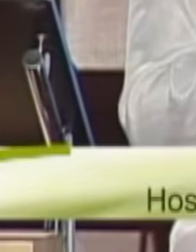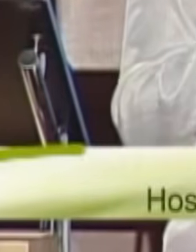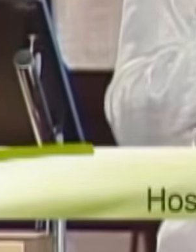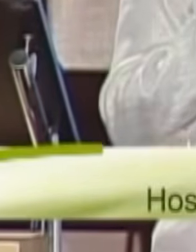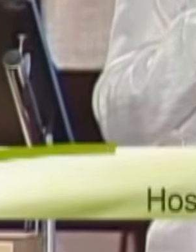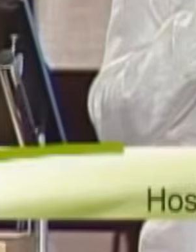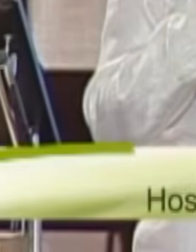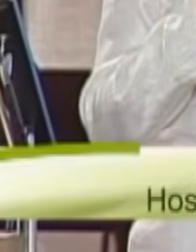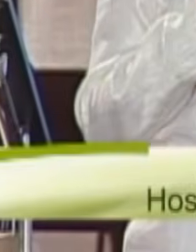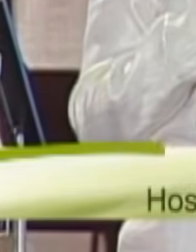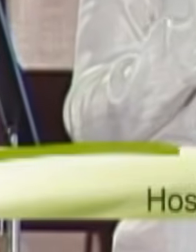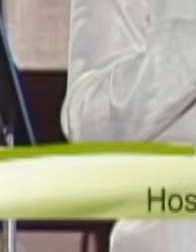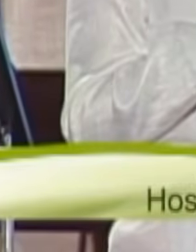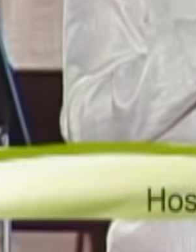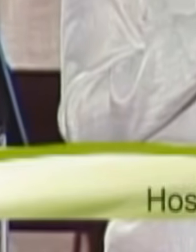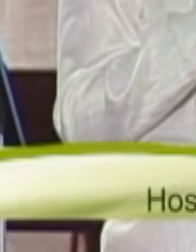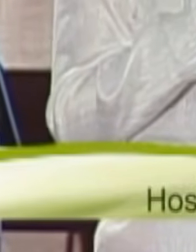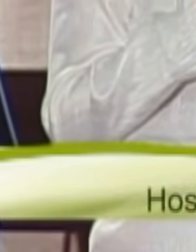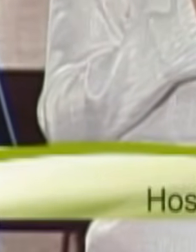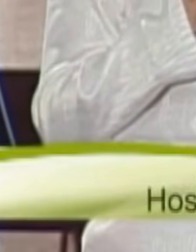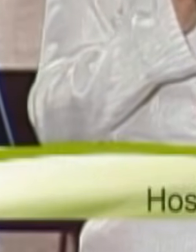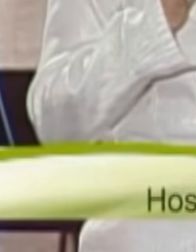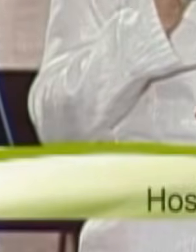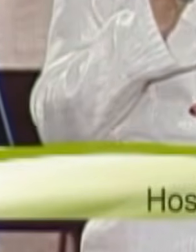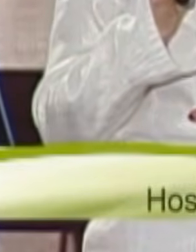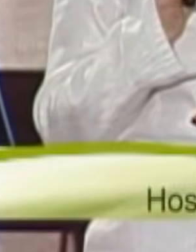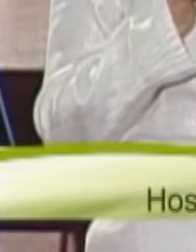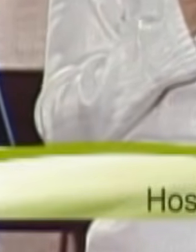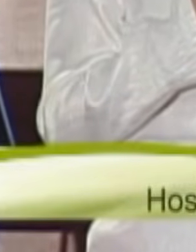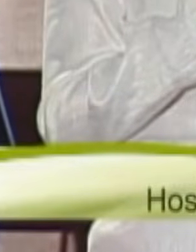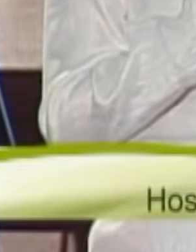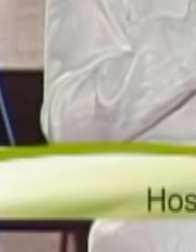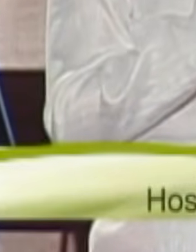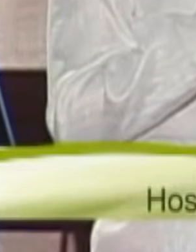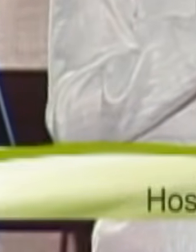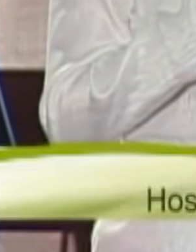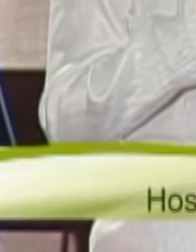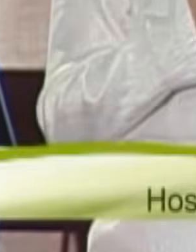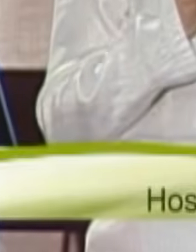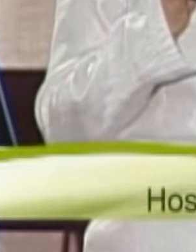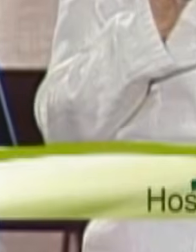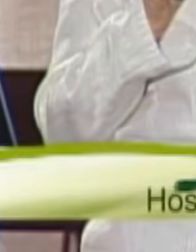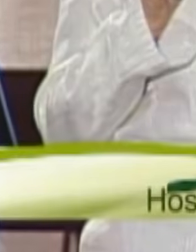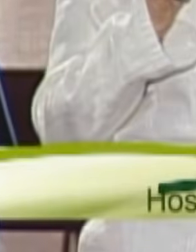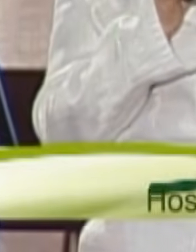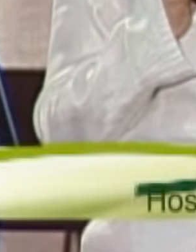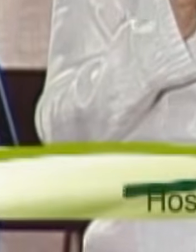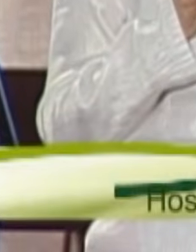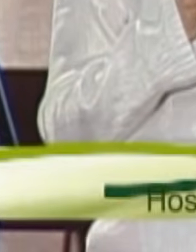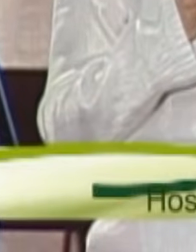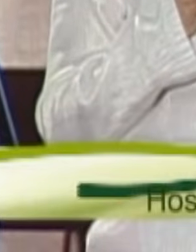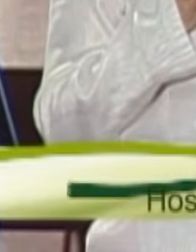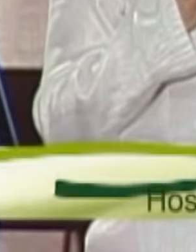del Centro Comercial San Diego los segundos miércoles de cada mes. Ya cumplimos 8 años de hacer este programa de manera